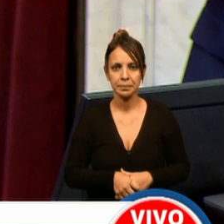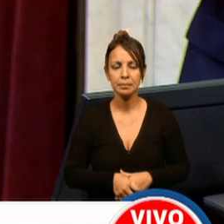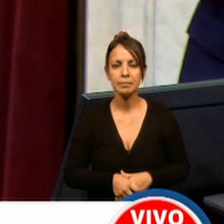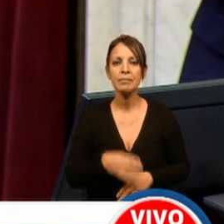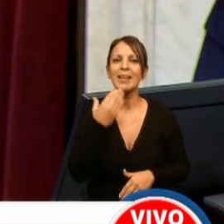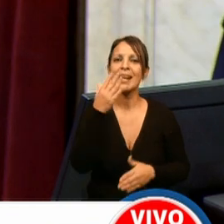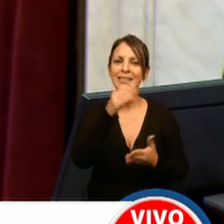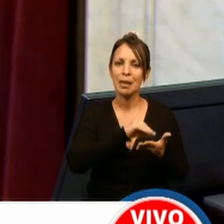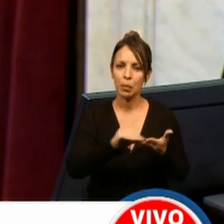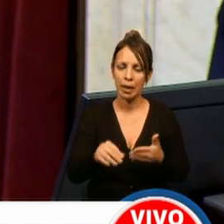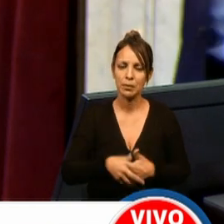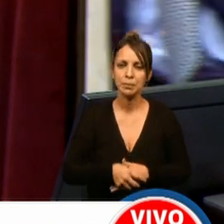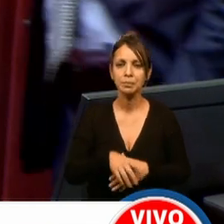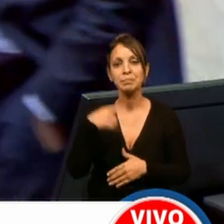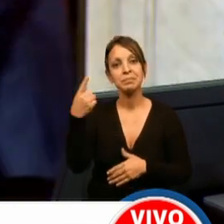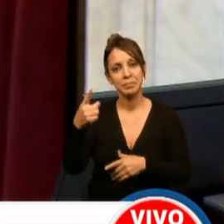diputado